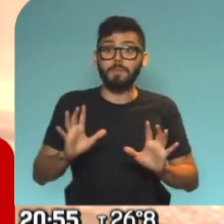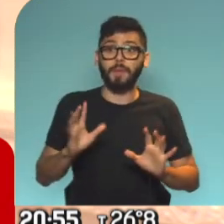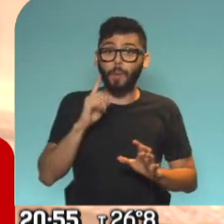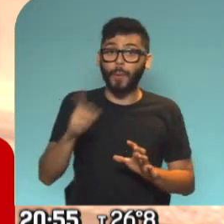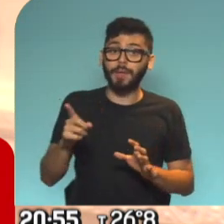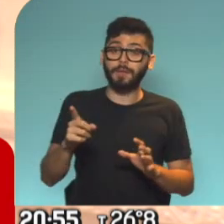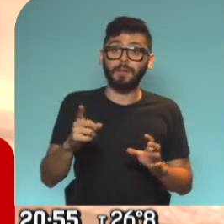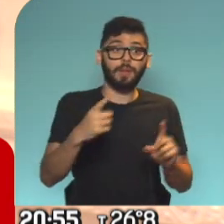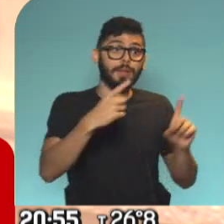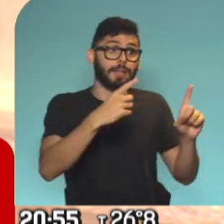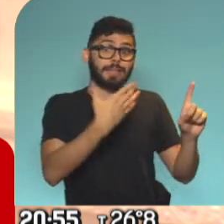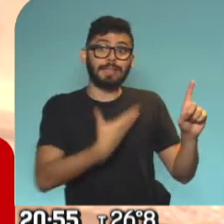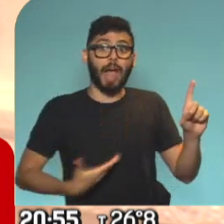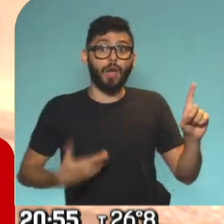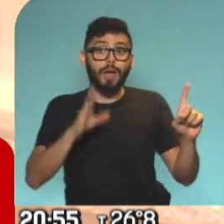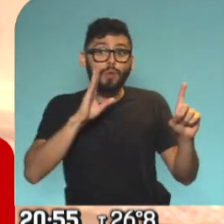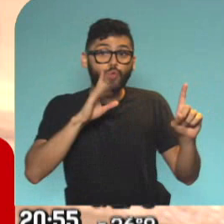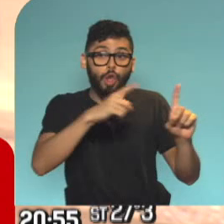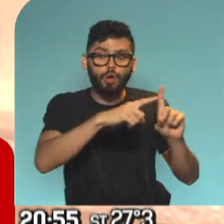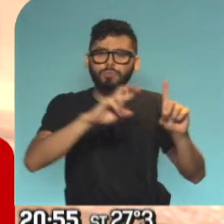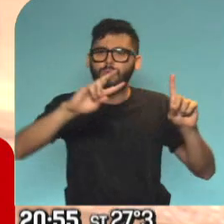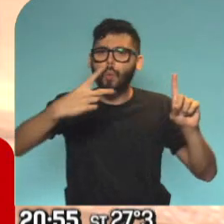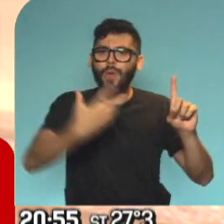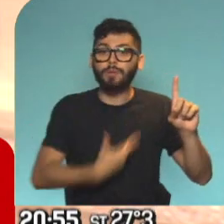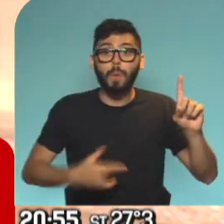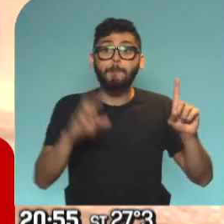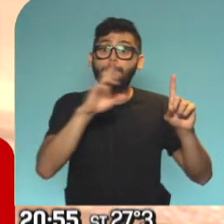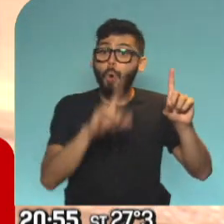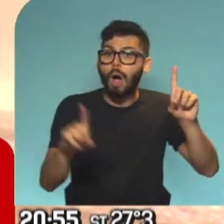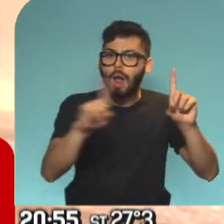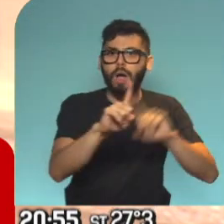una oportunidad para los Estados Unidos de que esa mirada